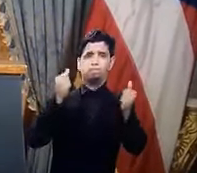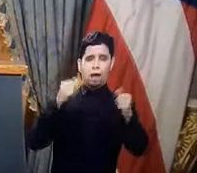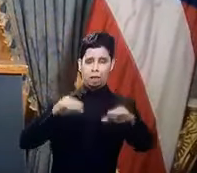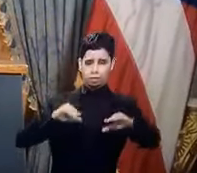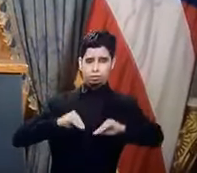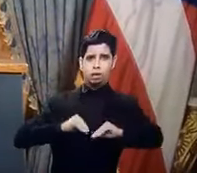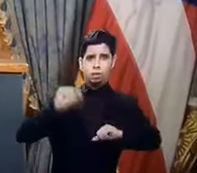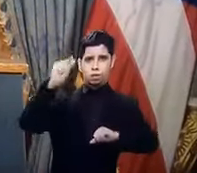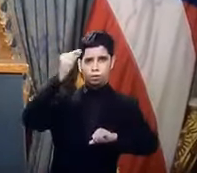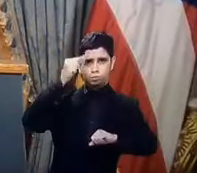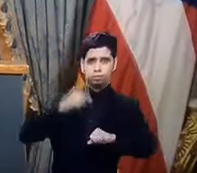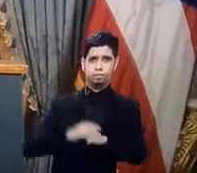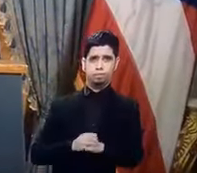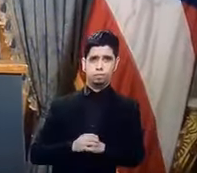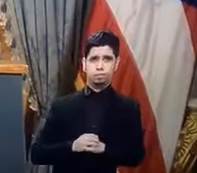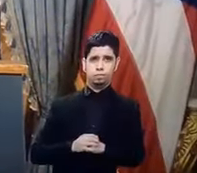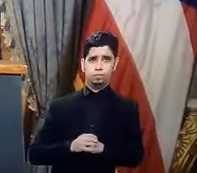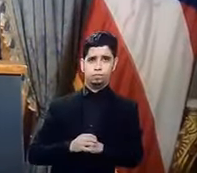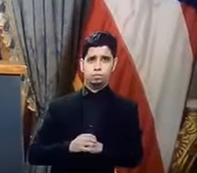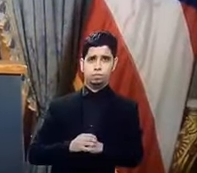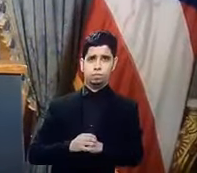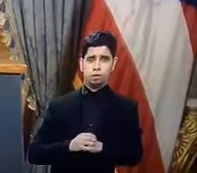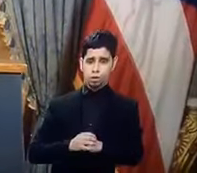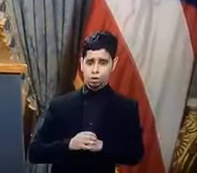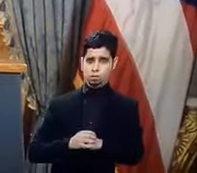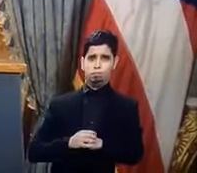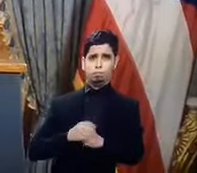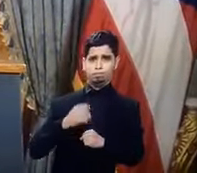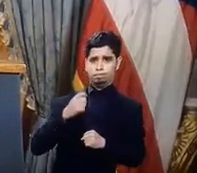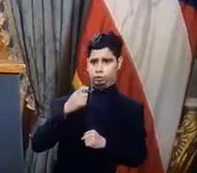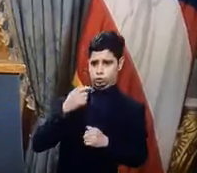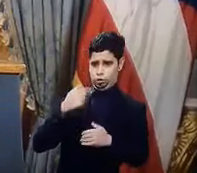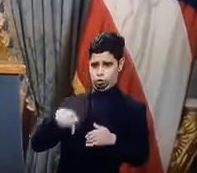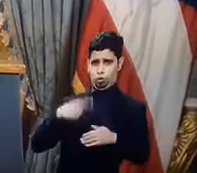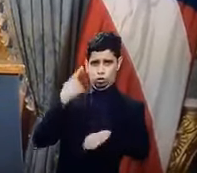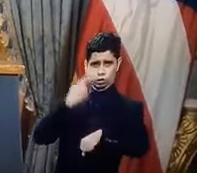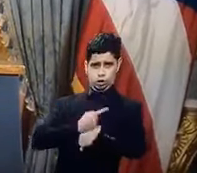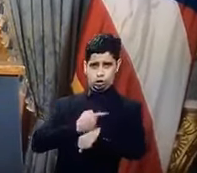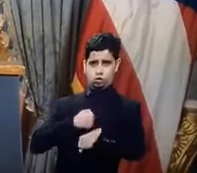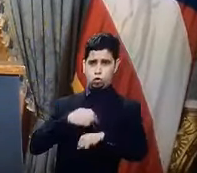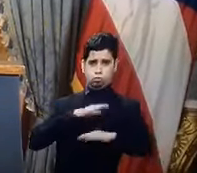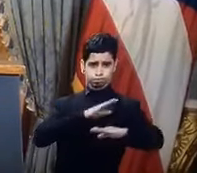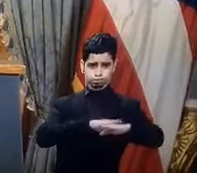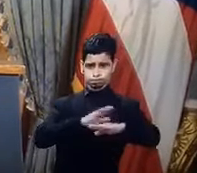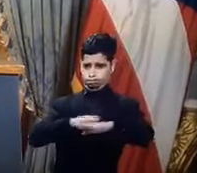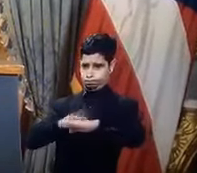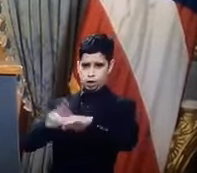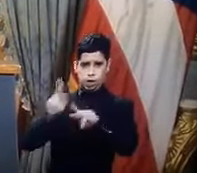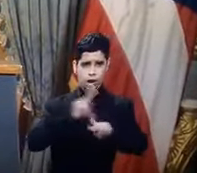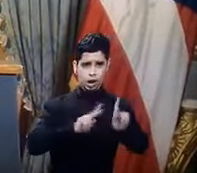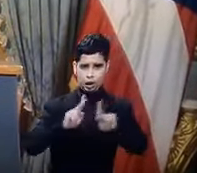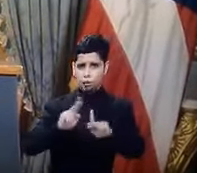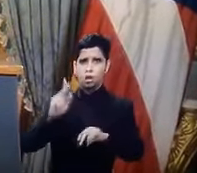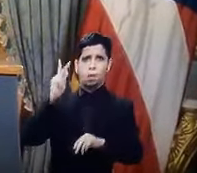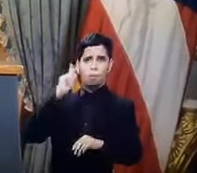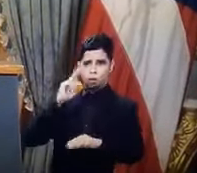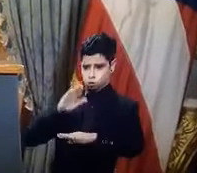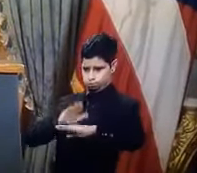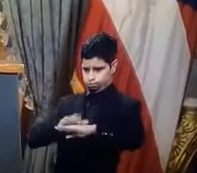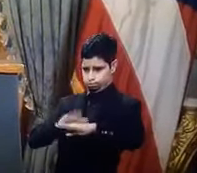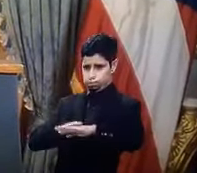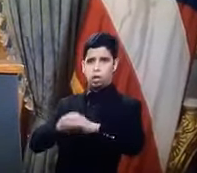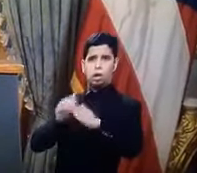cargo. En los próximos días estaré convocando a los diversos sectores de la sociedad civil y partidos políticos,